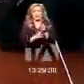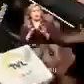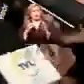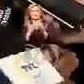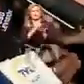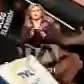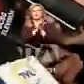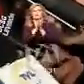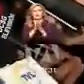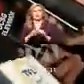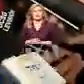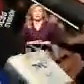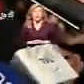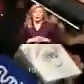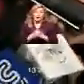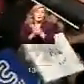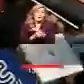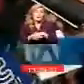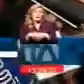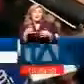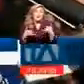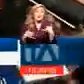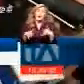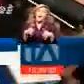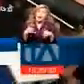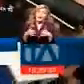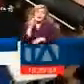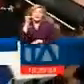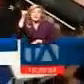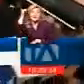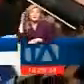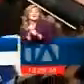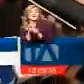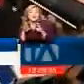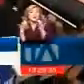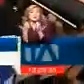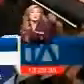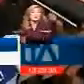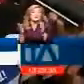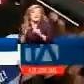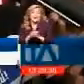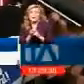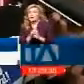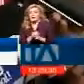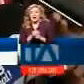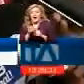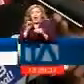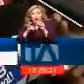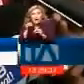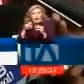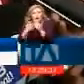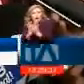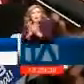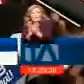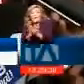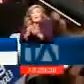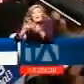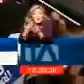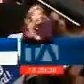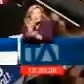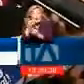debatido en la comisión. Aprovechándose de la jugarreta que el día de ayer hicieron en la comisión, ha incorporado en un nuevo y